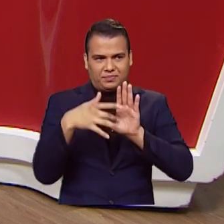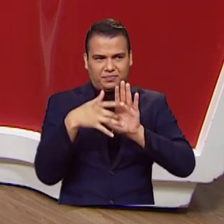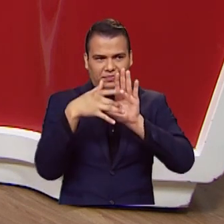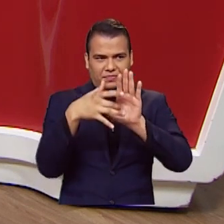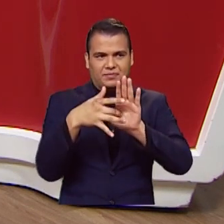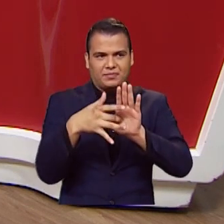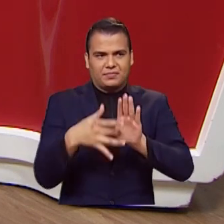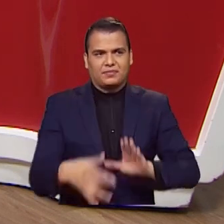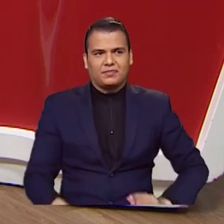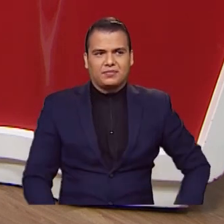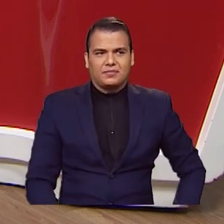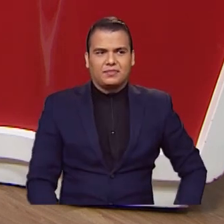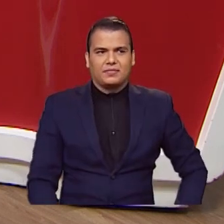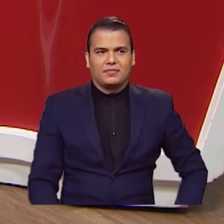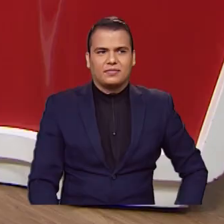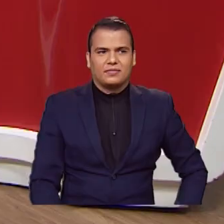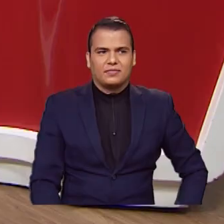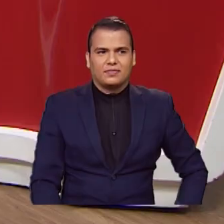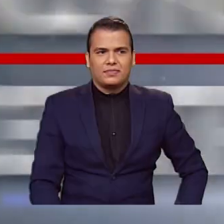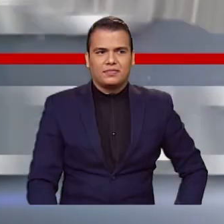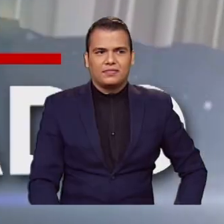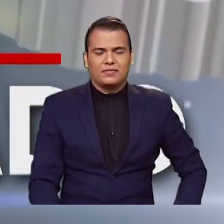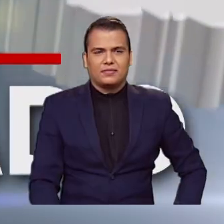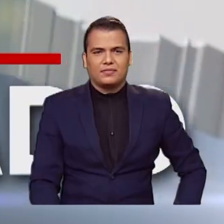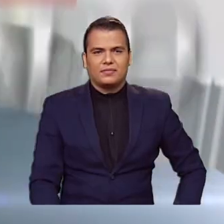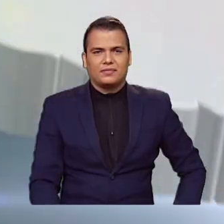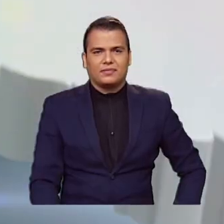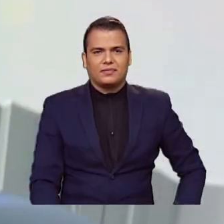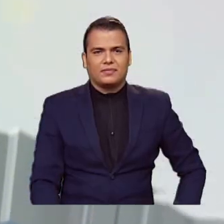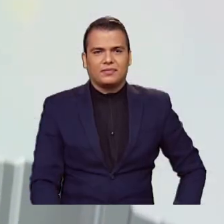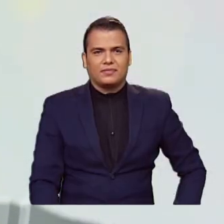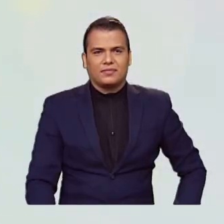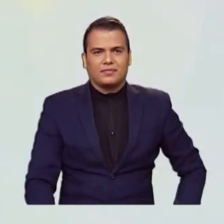Informe de nuestro director Oscar López Noguera.